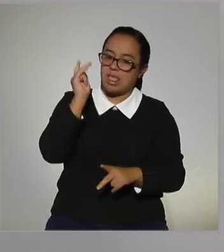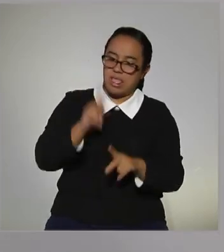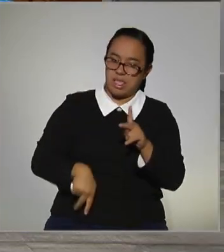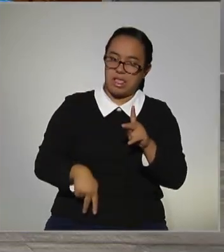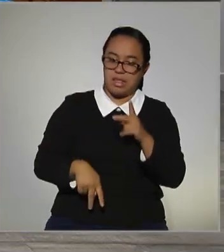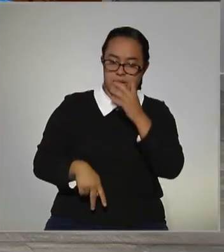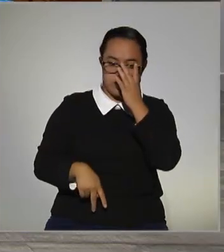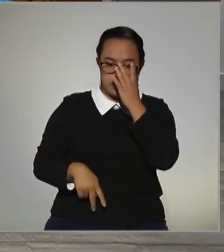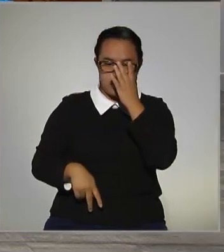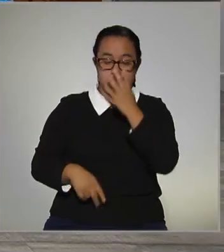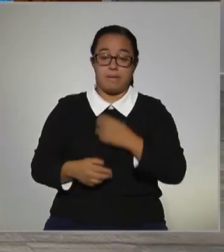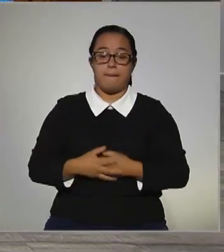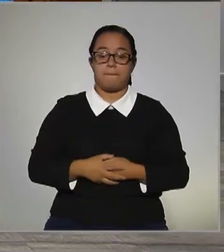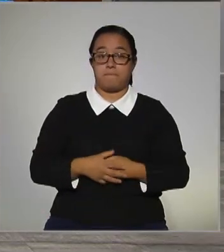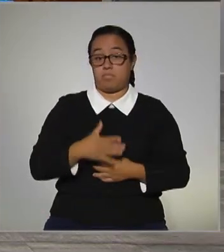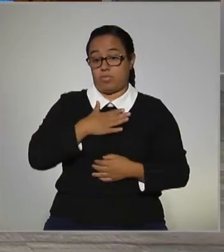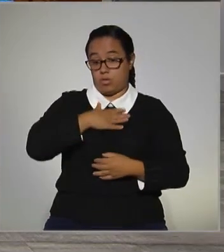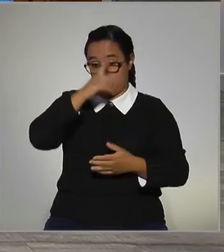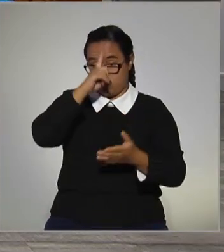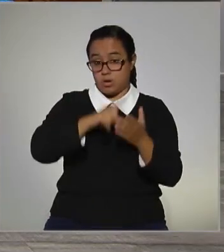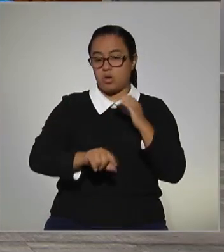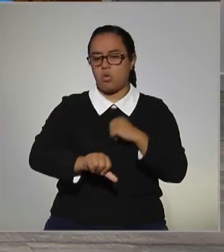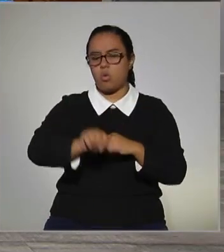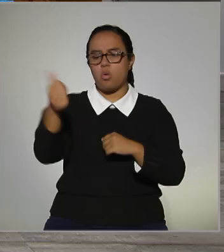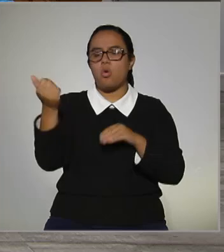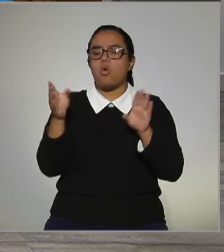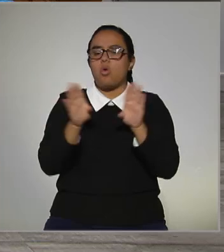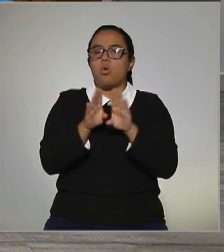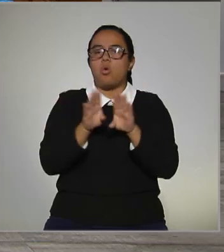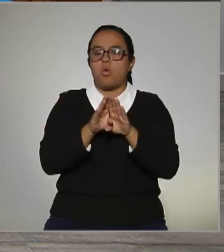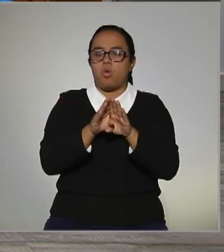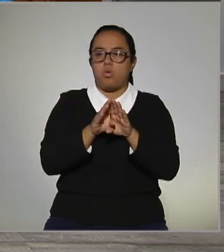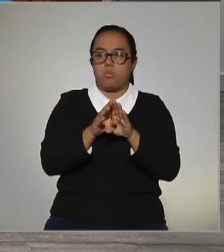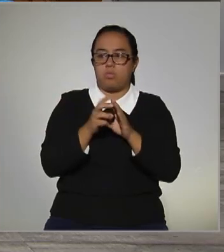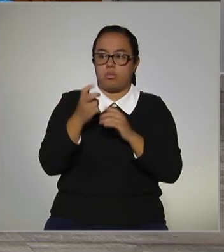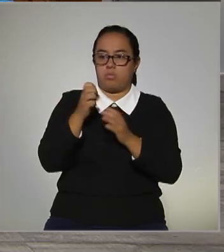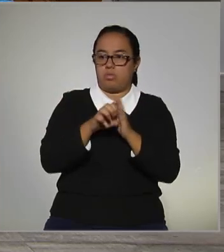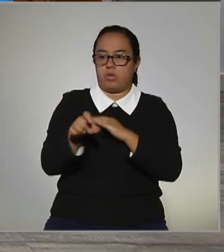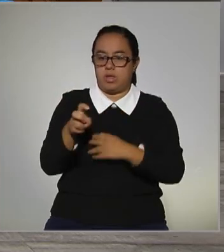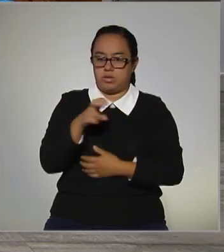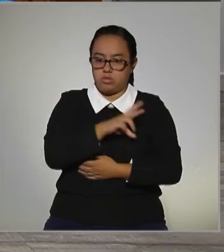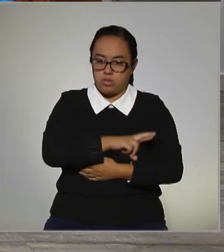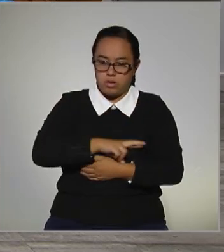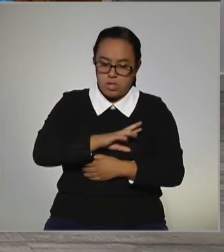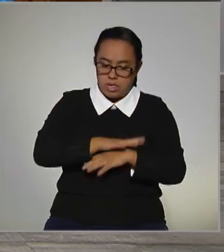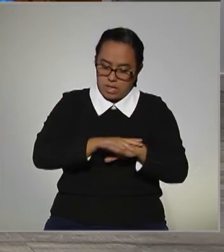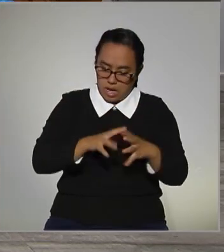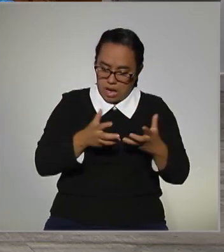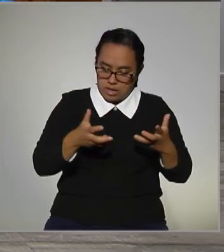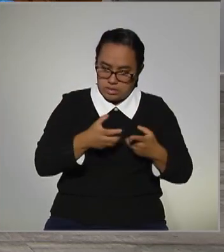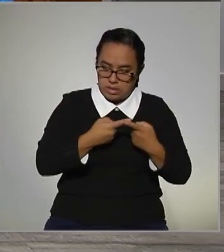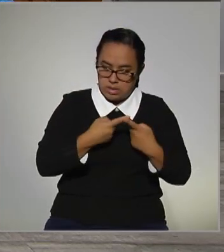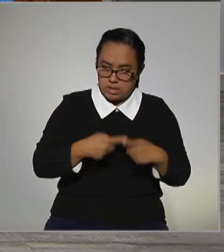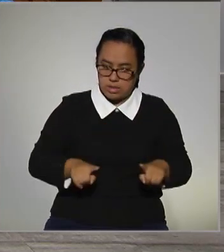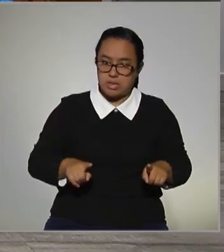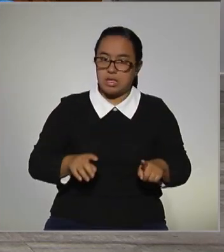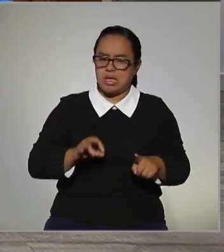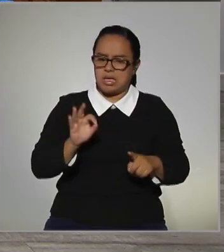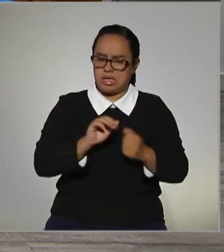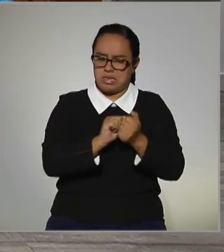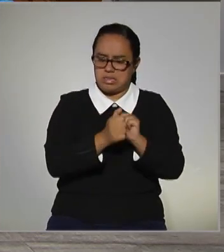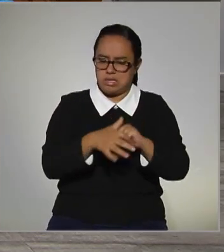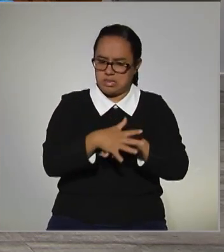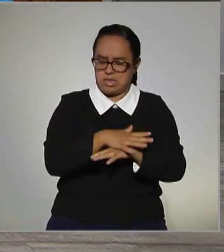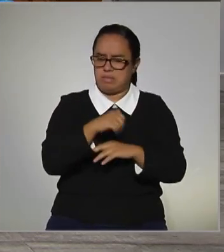para que no se vaya la idea. Creo que también otra manera de poder ubicar cuando algo de este resentimiento se elaboró ya de otra forma, que no, a lo mejor no lo he mencionado, pero que ahorita